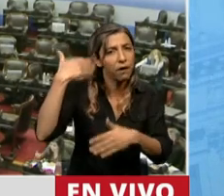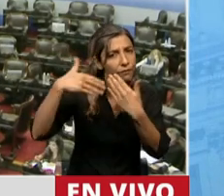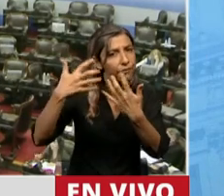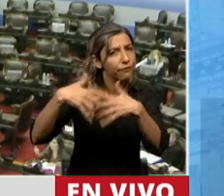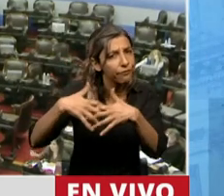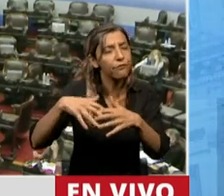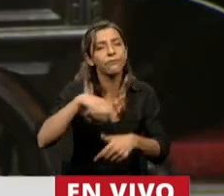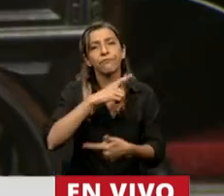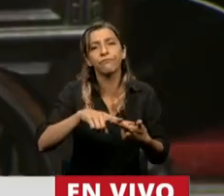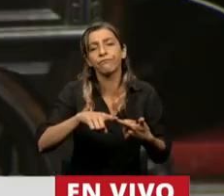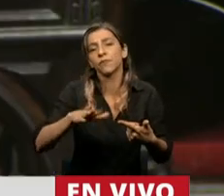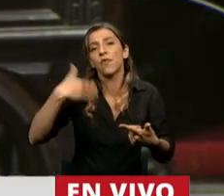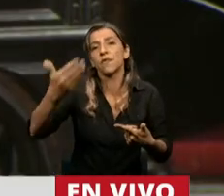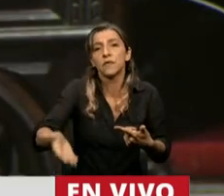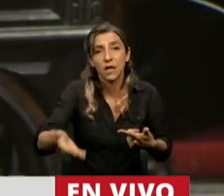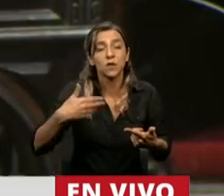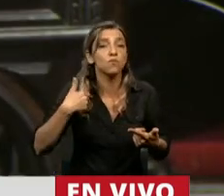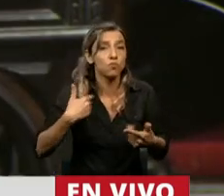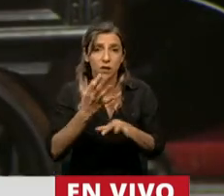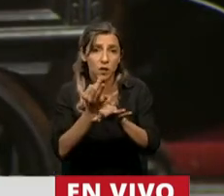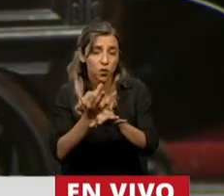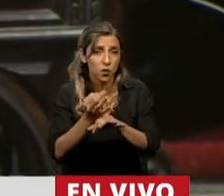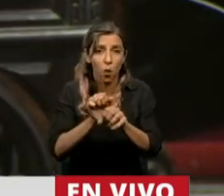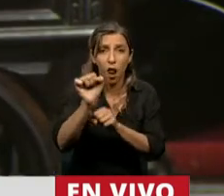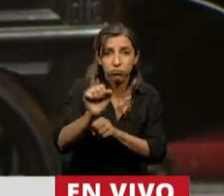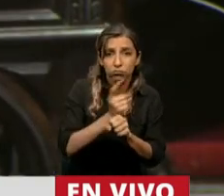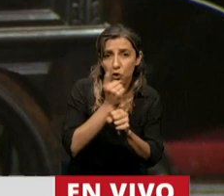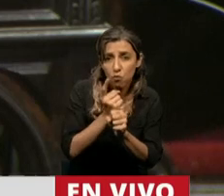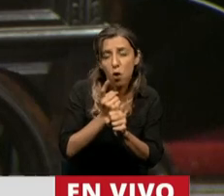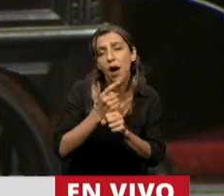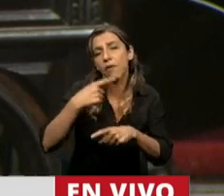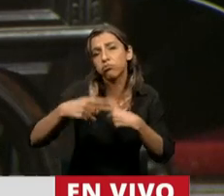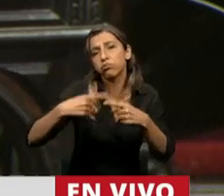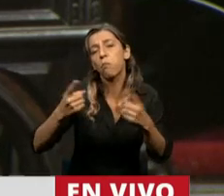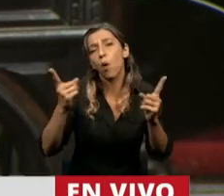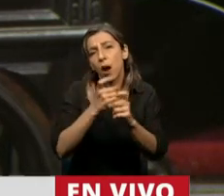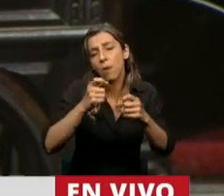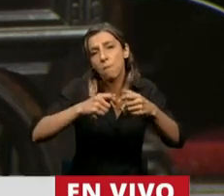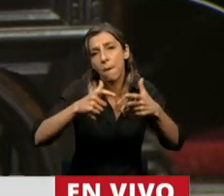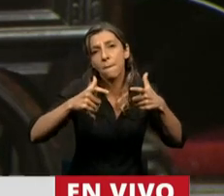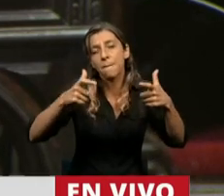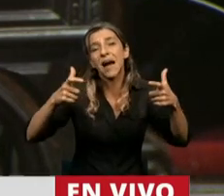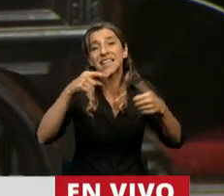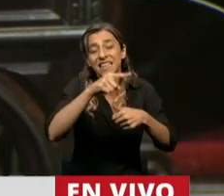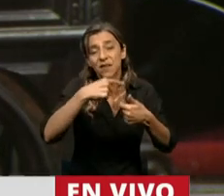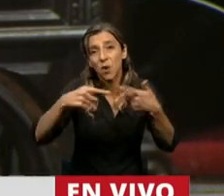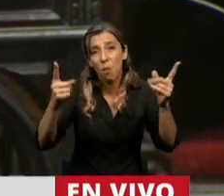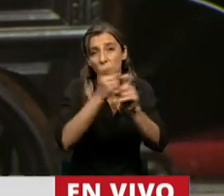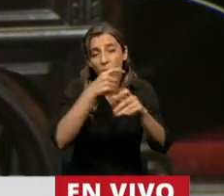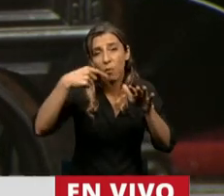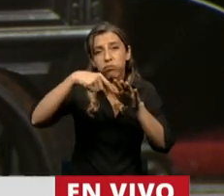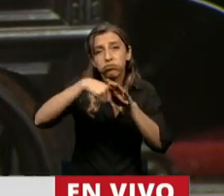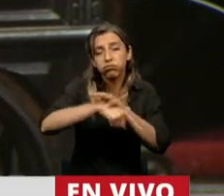repercuten entonces en la imposibilidad de terminar la escuela, ¿no? Estos problemas que profundizan